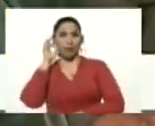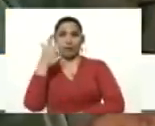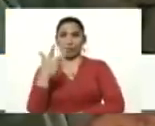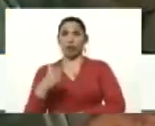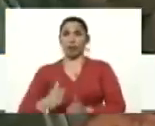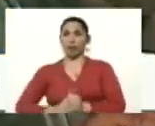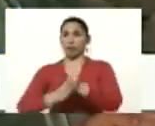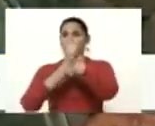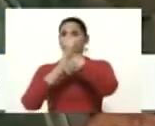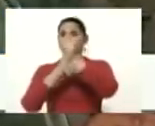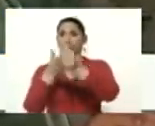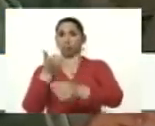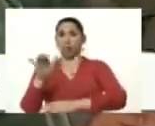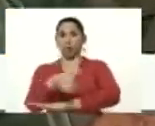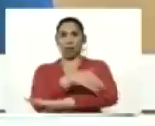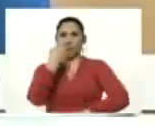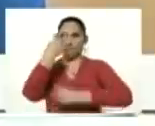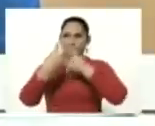calles.